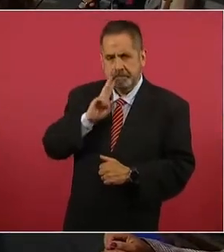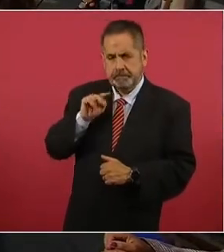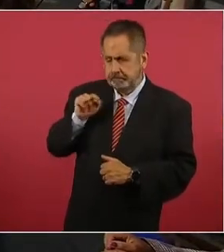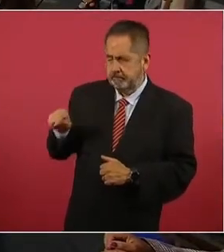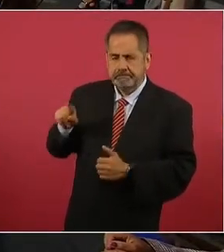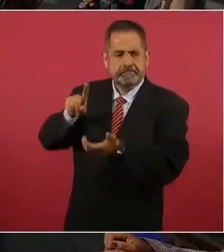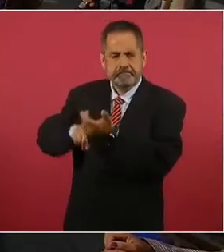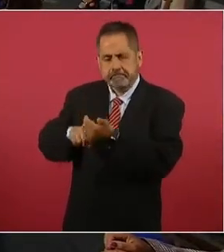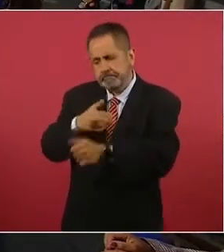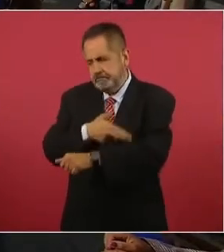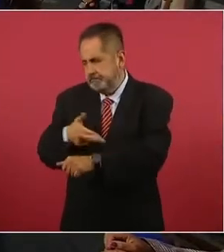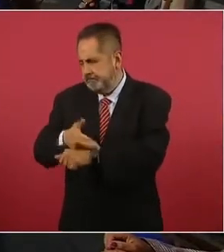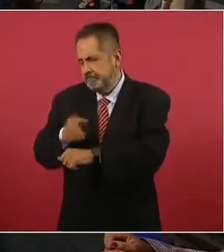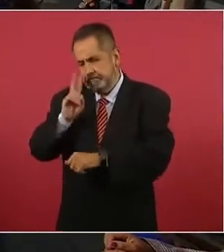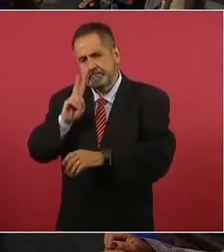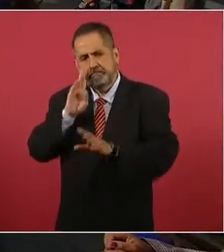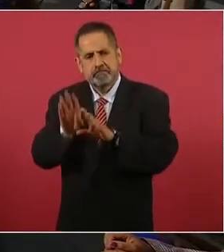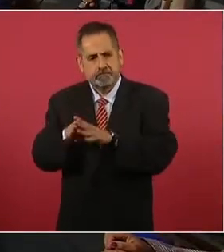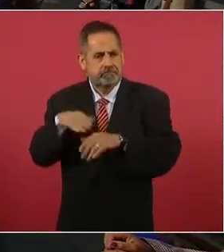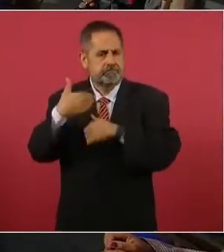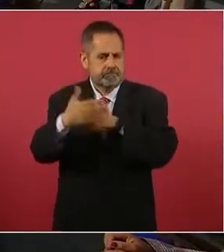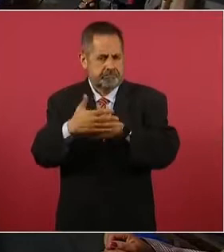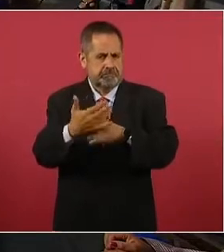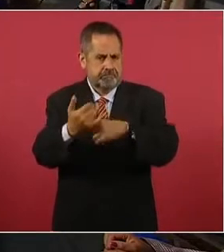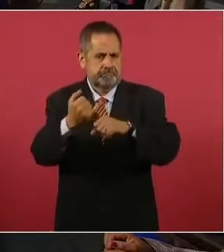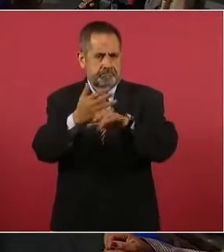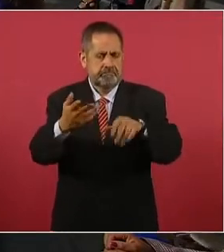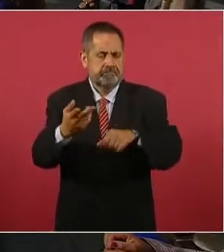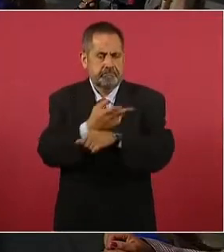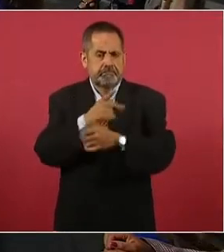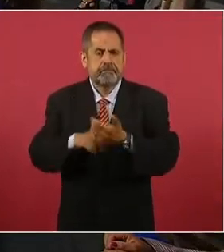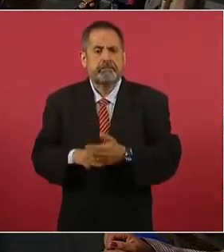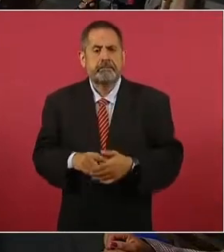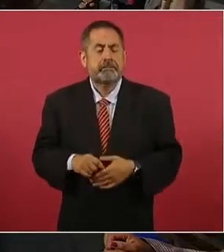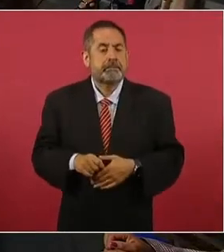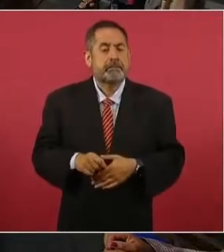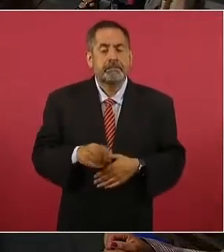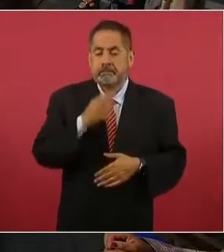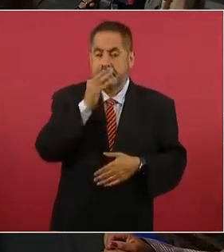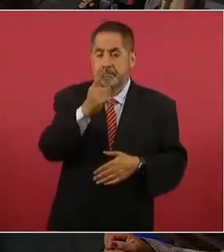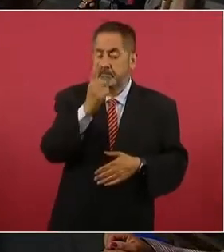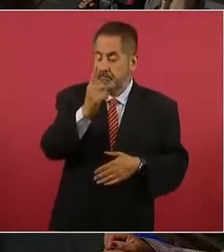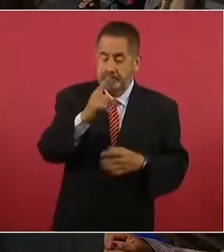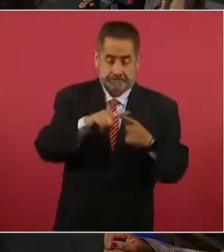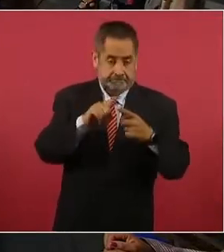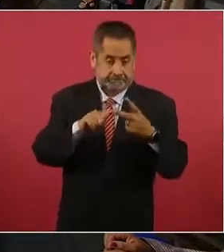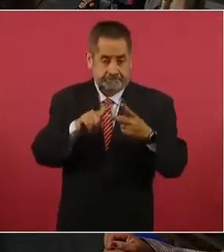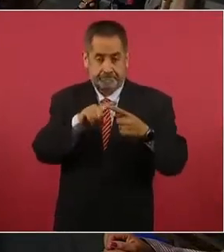y se informa. La salud como la educación